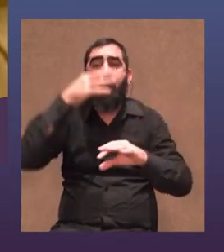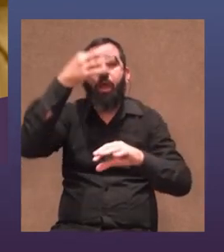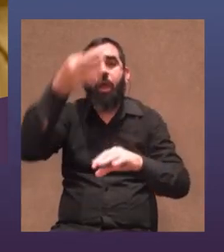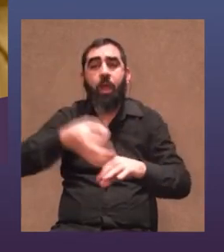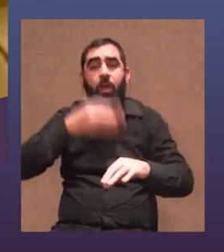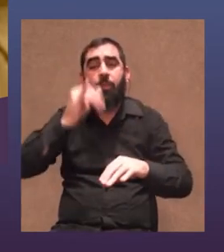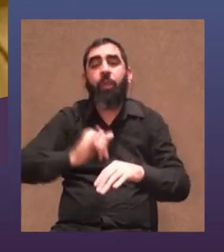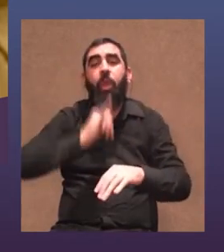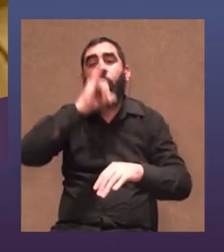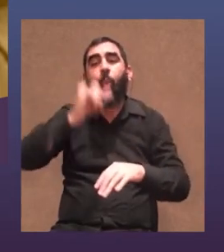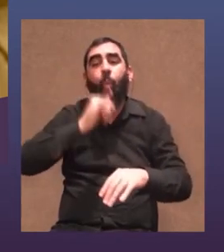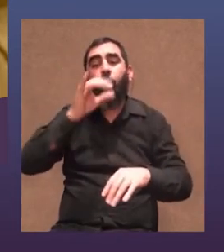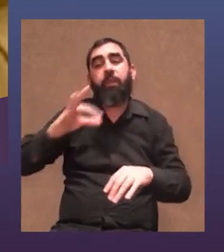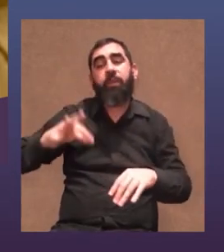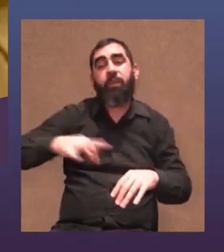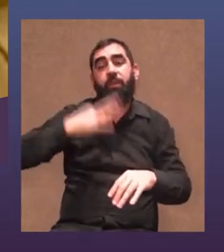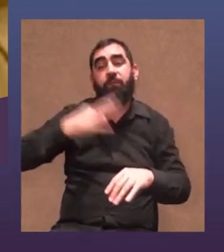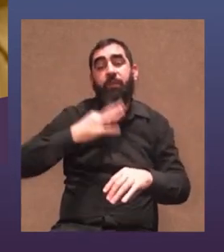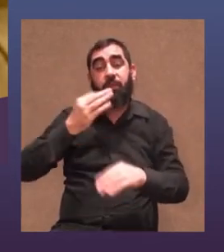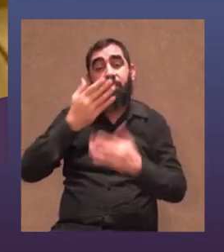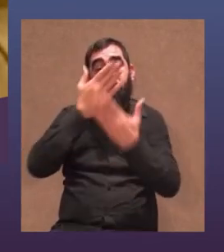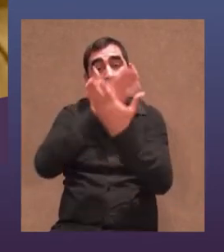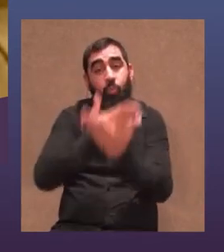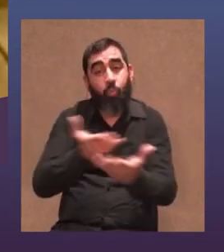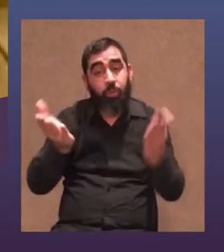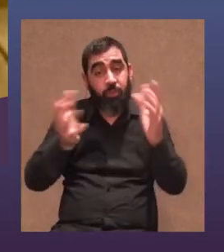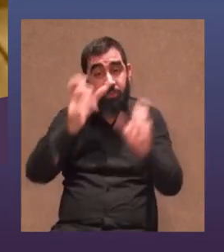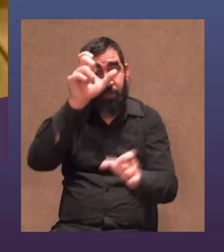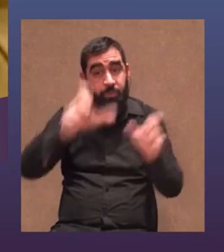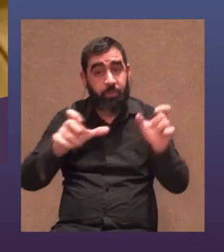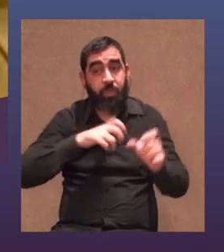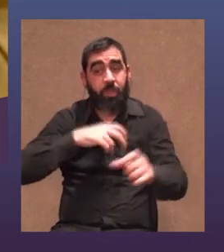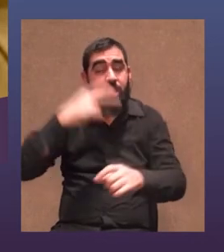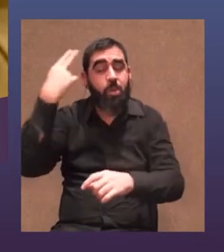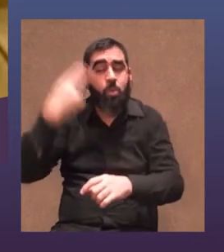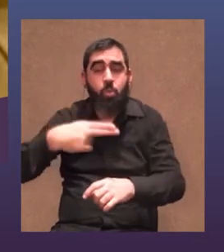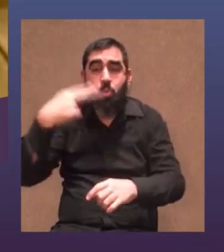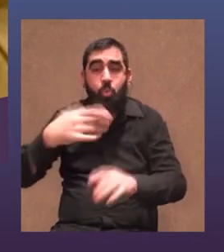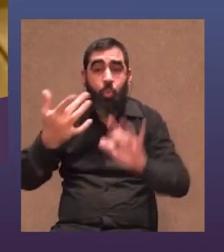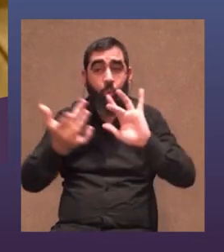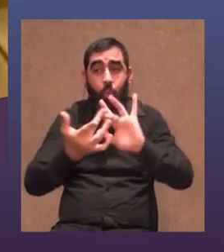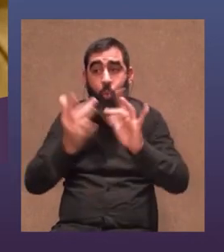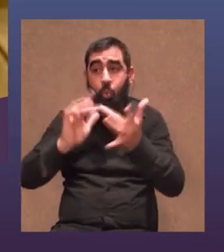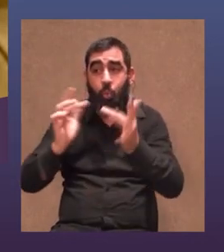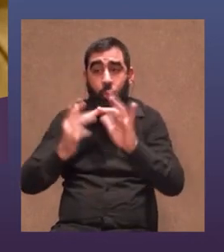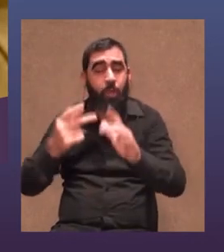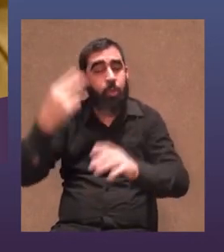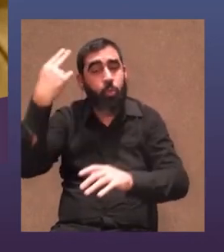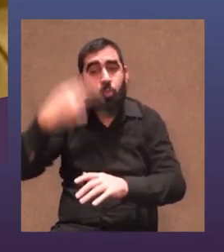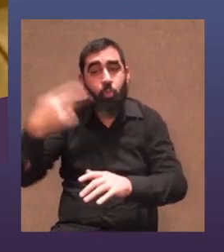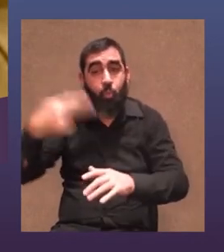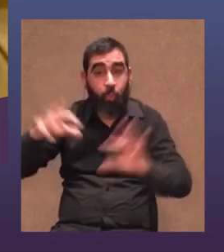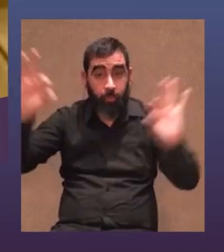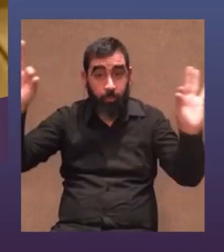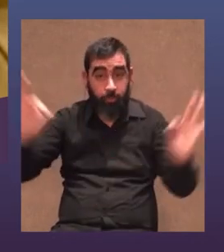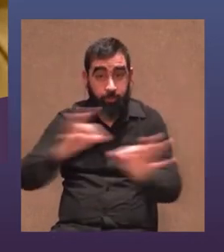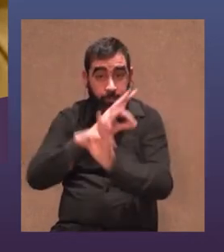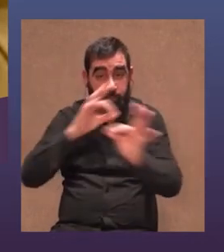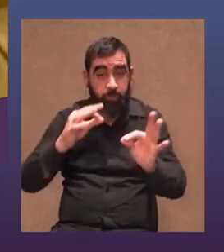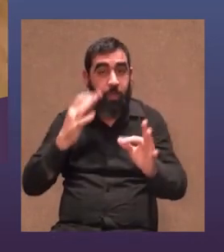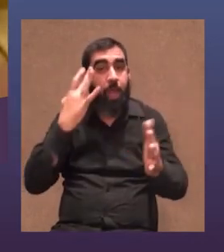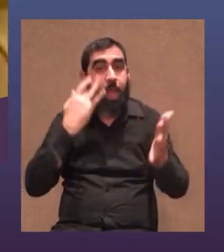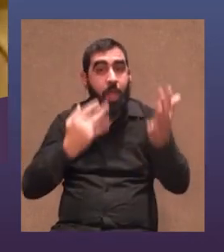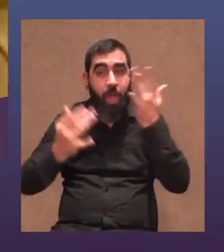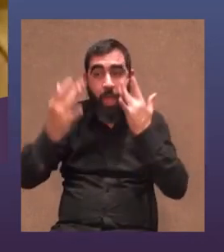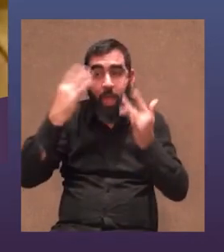su vida. Acercar a gente que no ha tenido contacto nunca con la música, con el arte, o